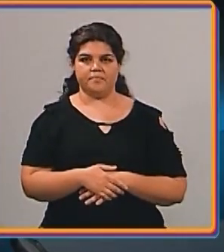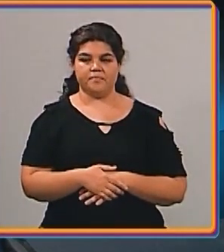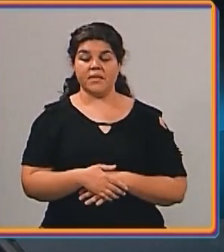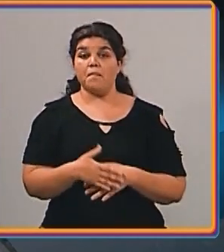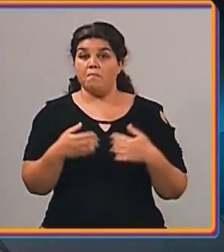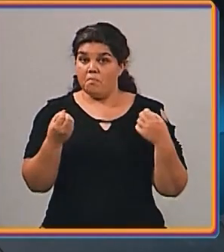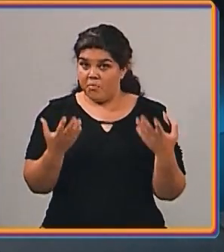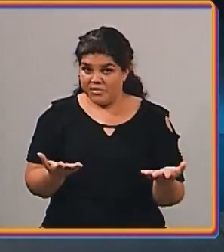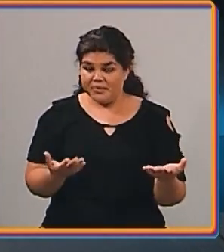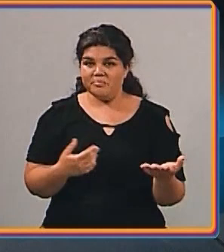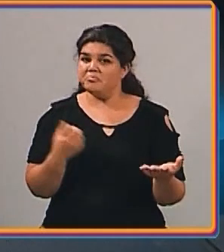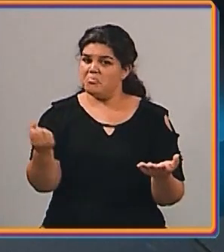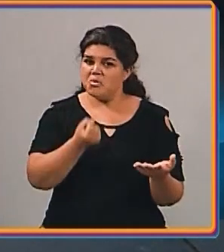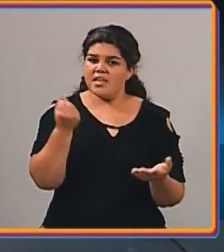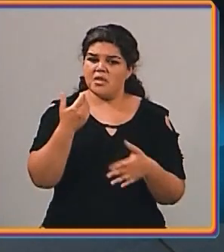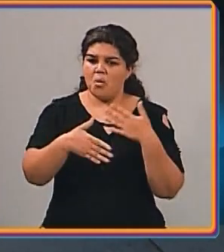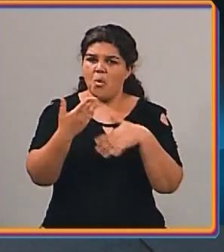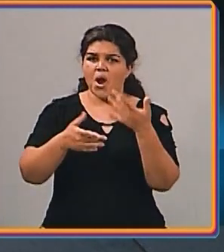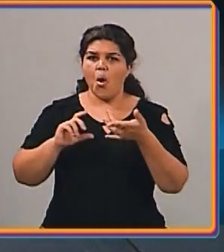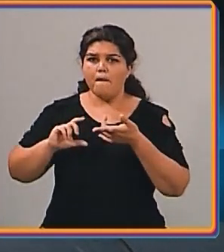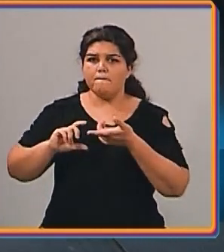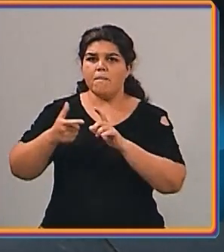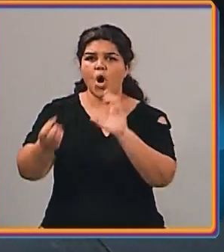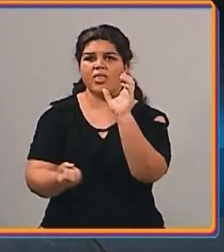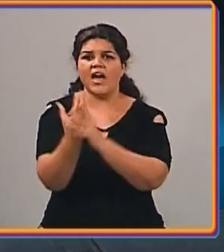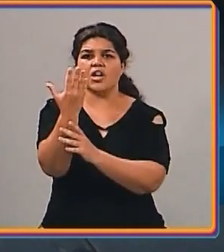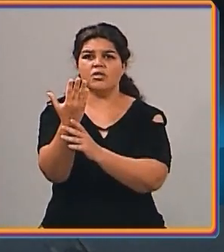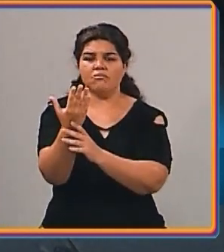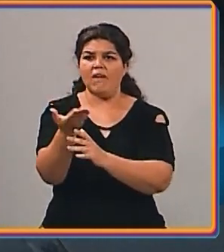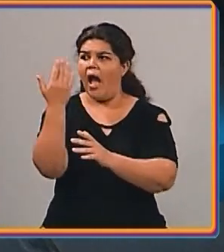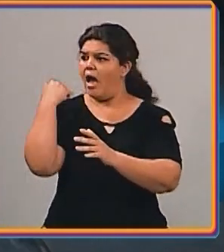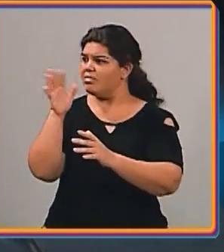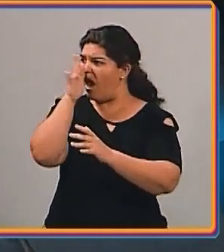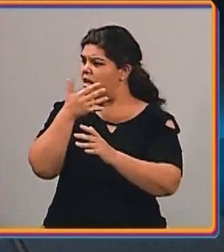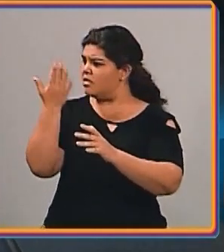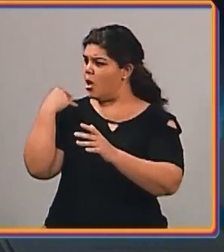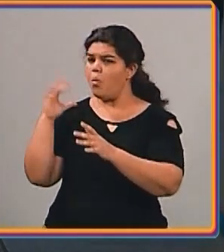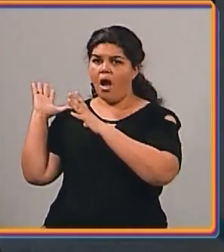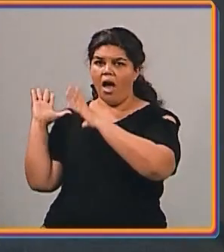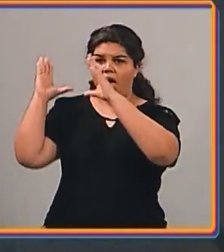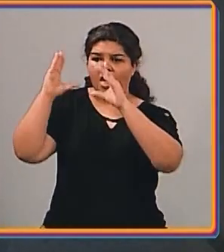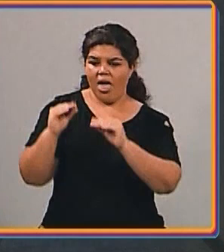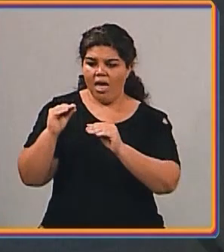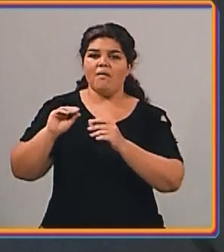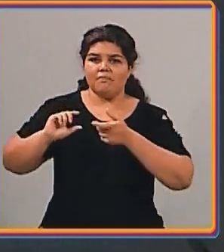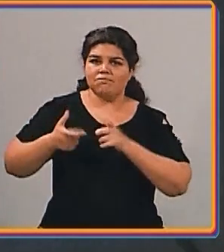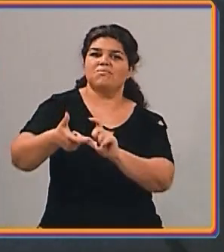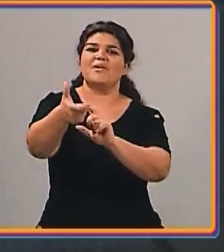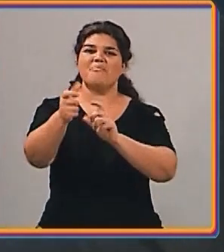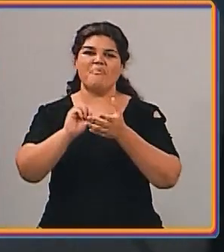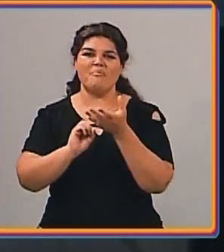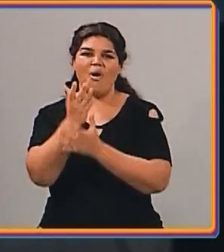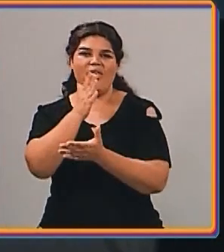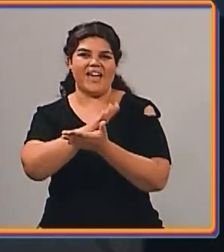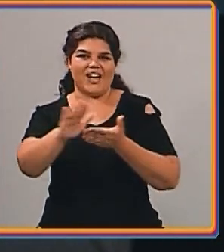Entonces, los juegos modernos aprendieron de los errores del pasado. Podemos diferenciarlo de los juegos de toda la vida por una serie de puntos que